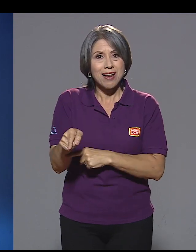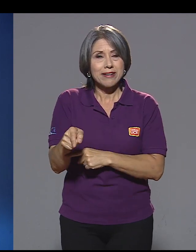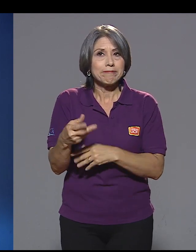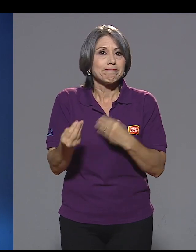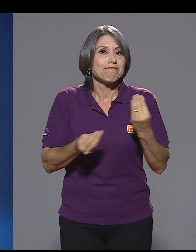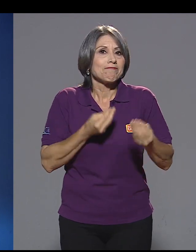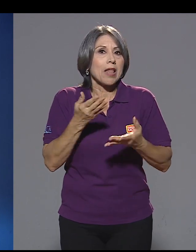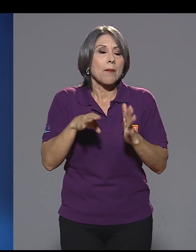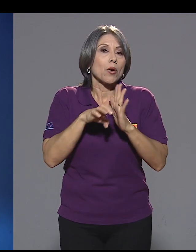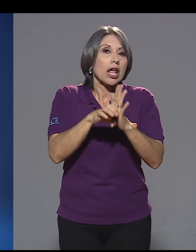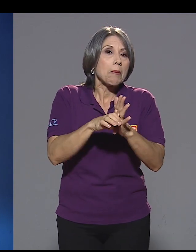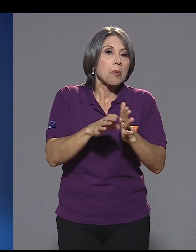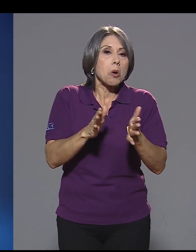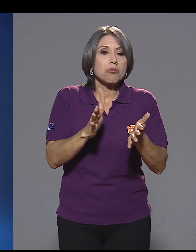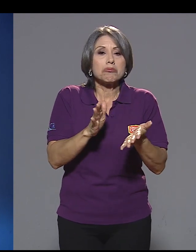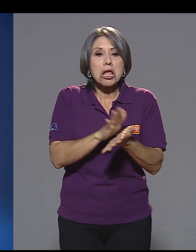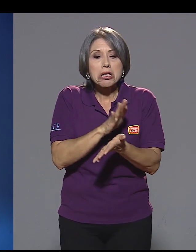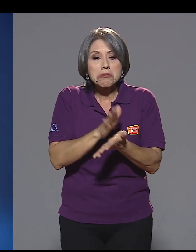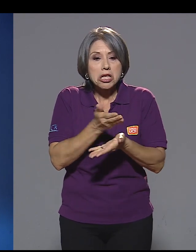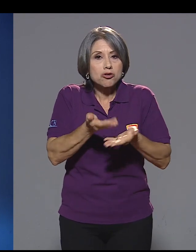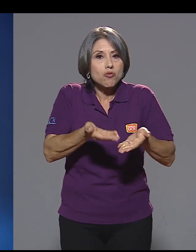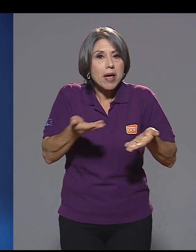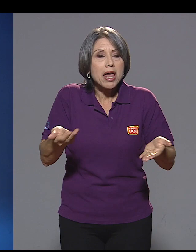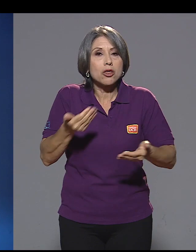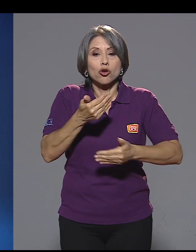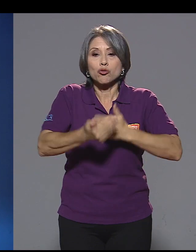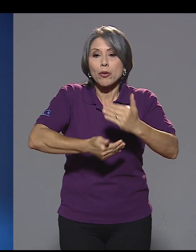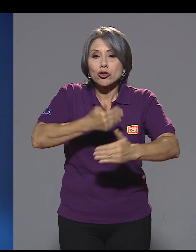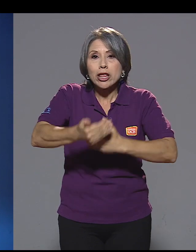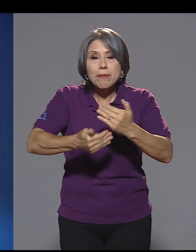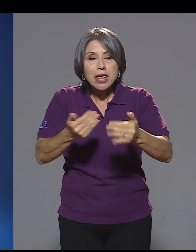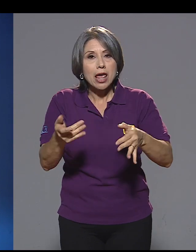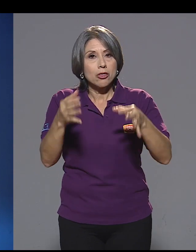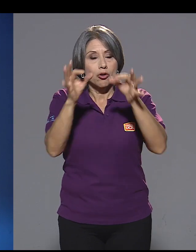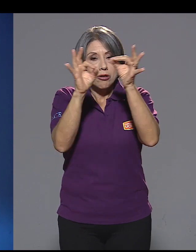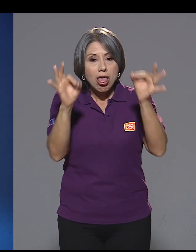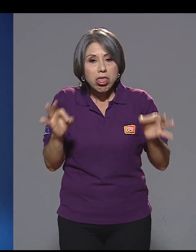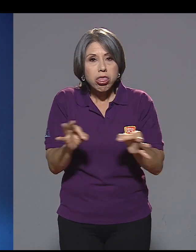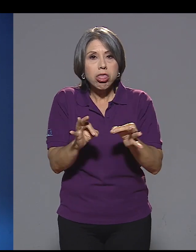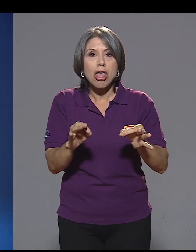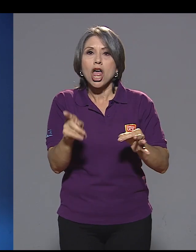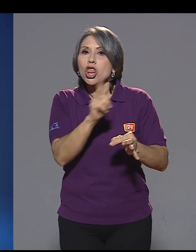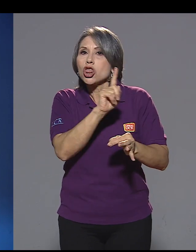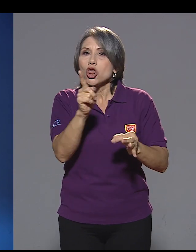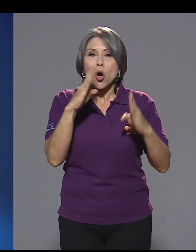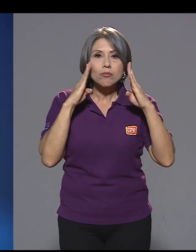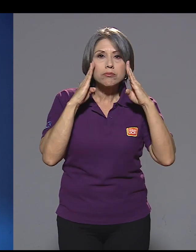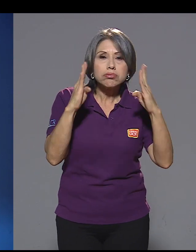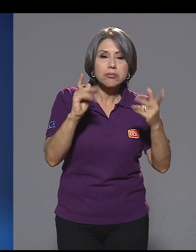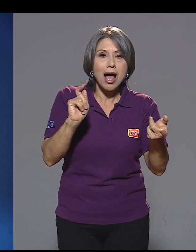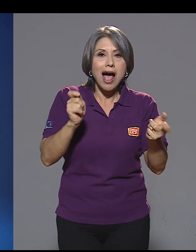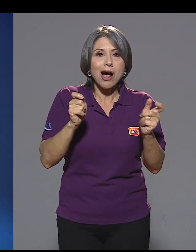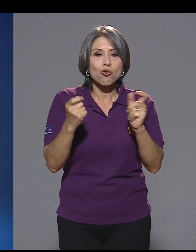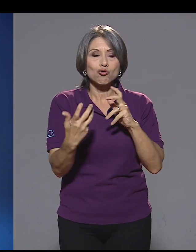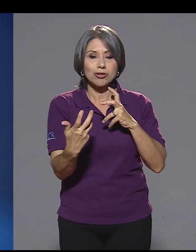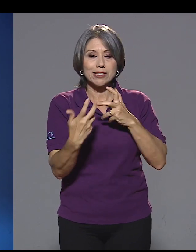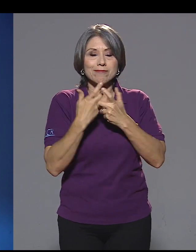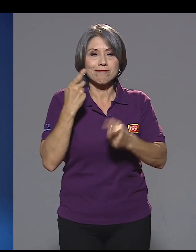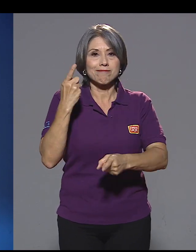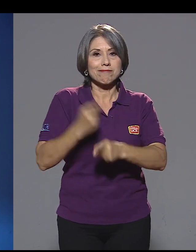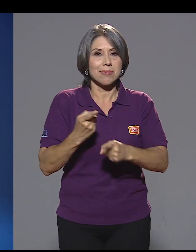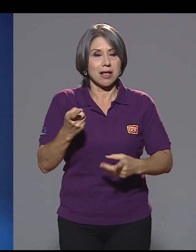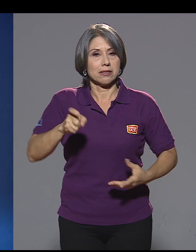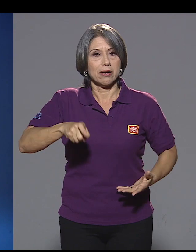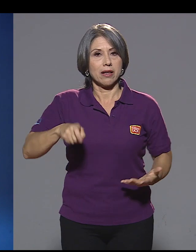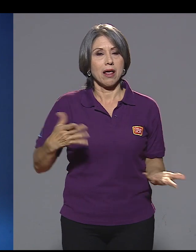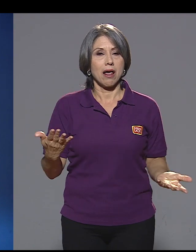encontramos desde instrumentos, procedimientos que no consideran los ajustes razonables que se requieren